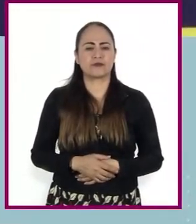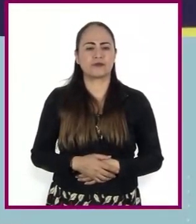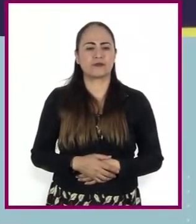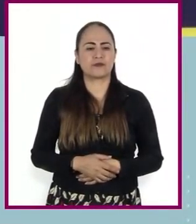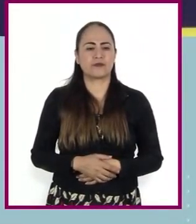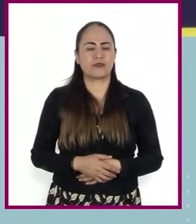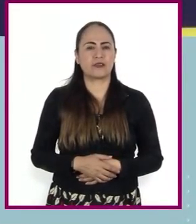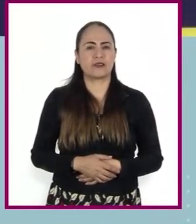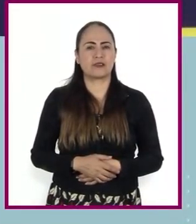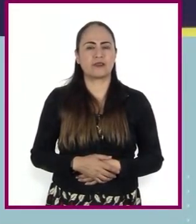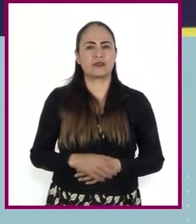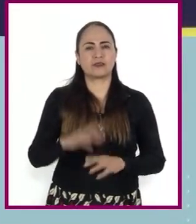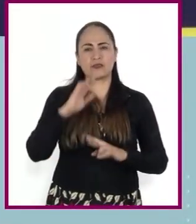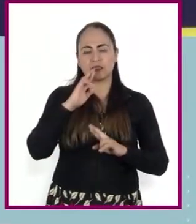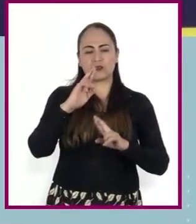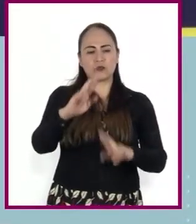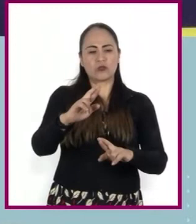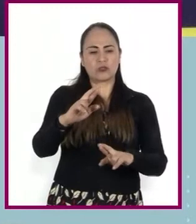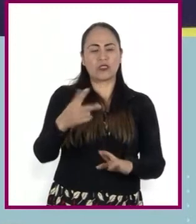El resultado es de